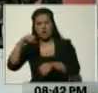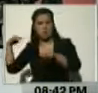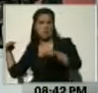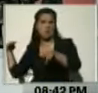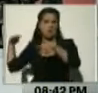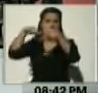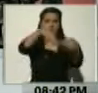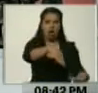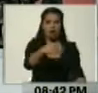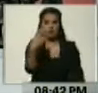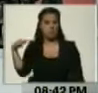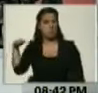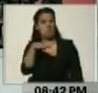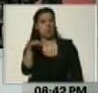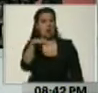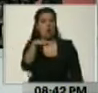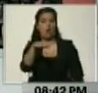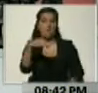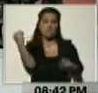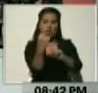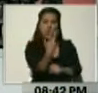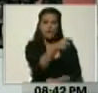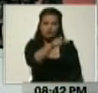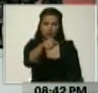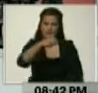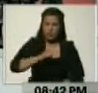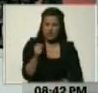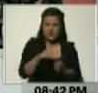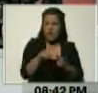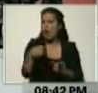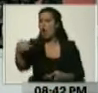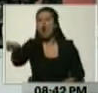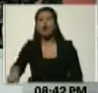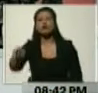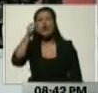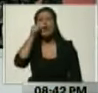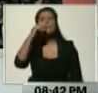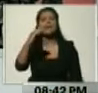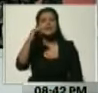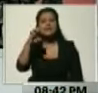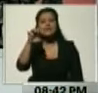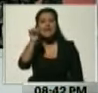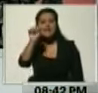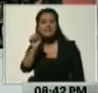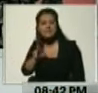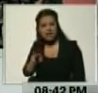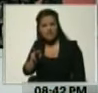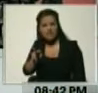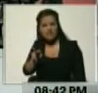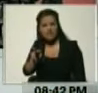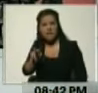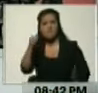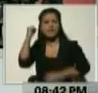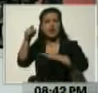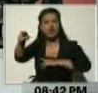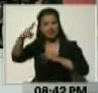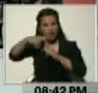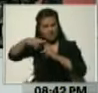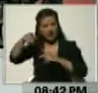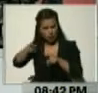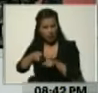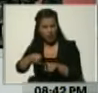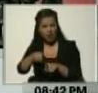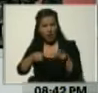en Táchira, y los que asesinaron al compañero César Vera en Táchira,